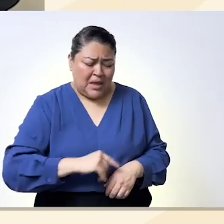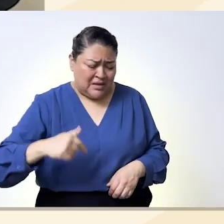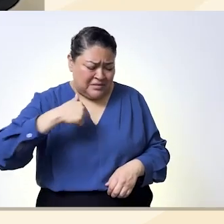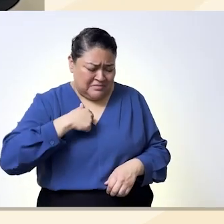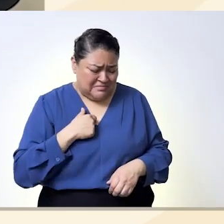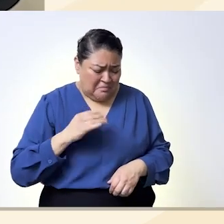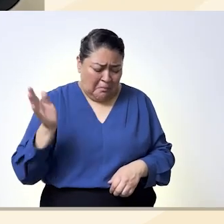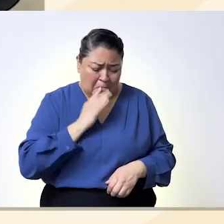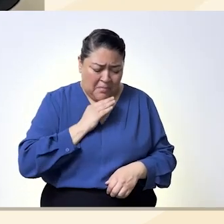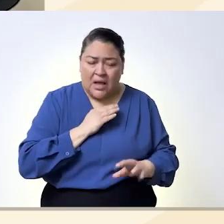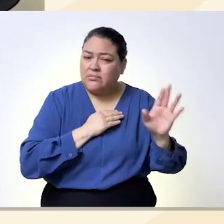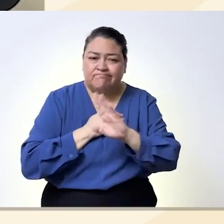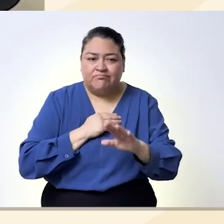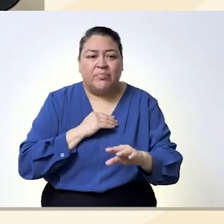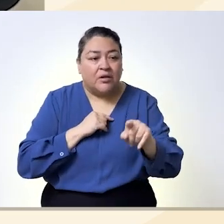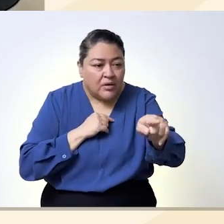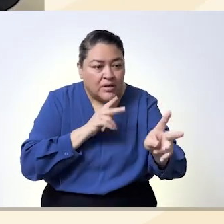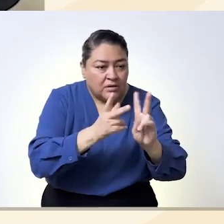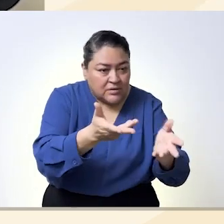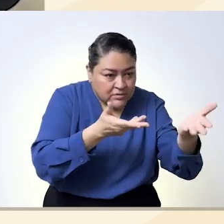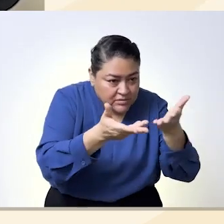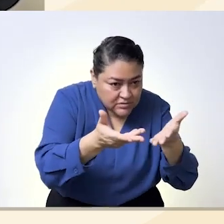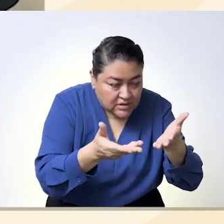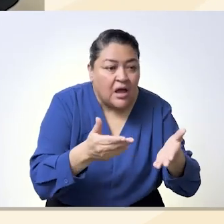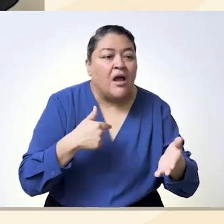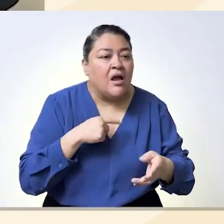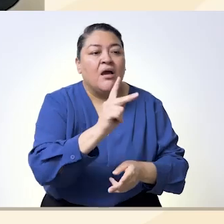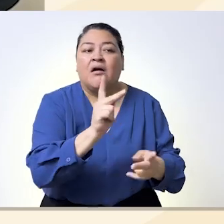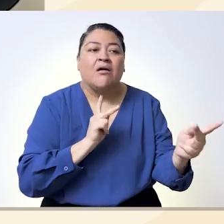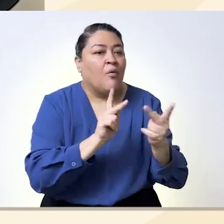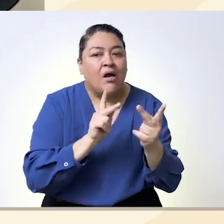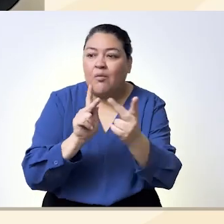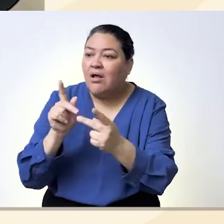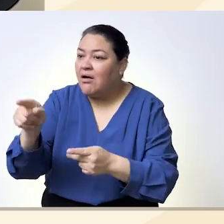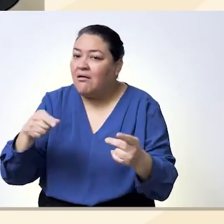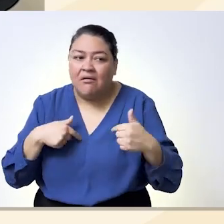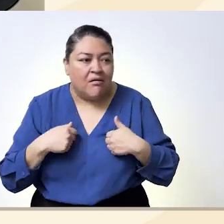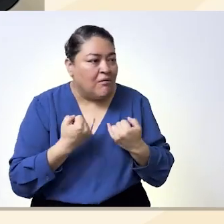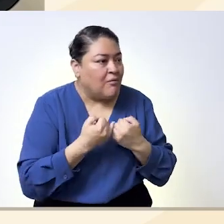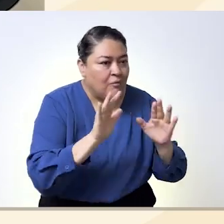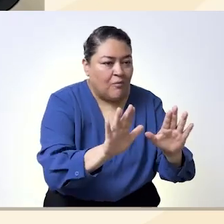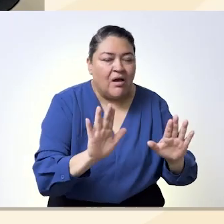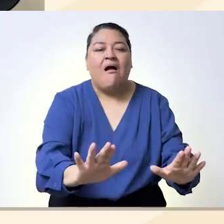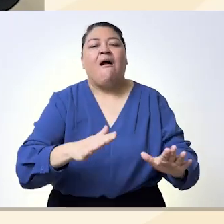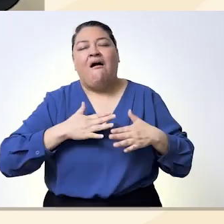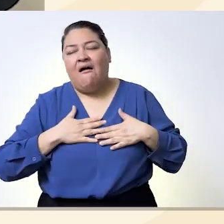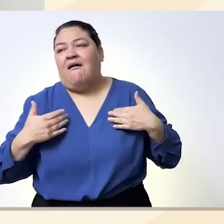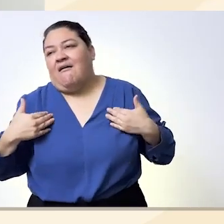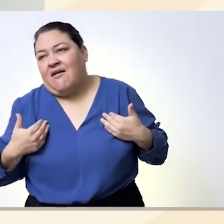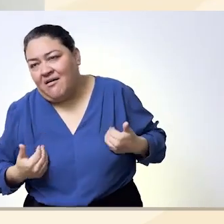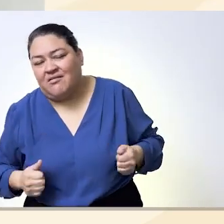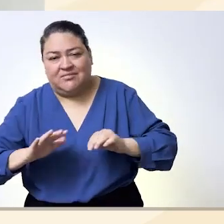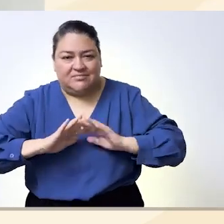la resistencia a decir como, no, lo siento y plantarte de cómo vamos a abordarlo desde otro lugar.